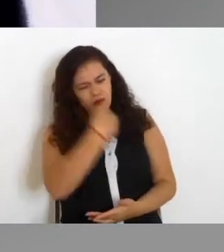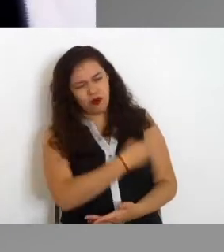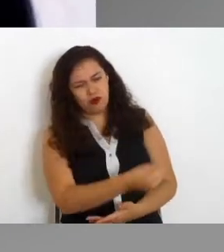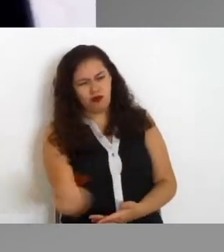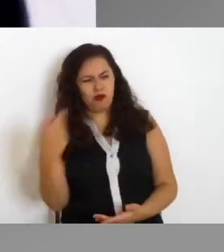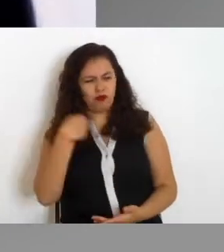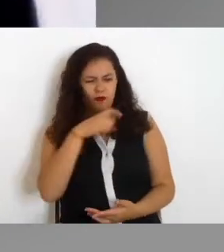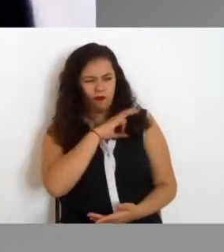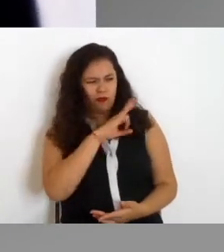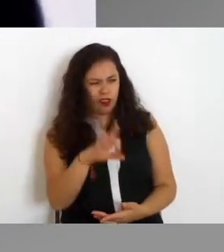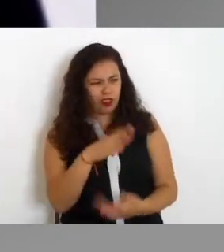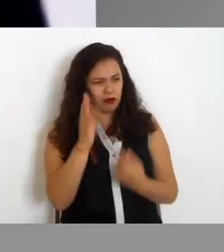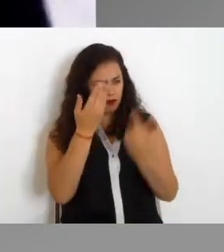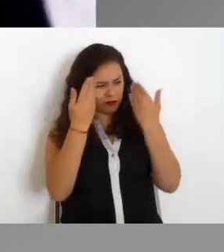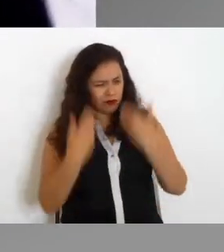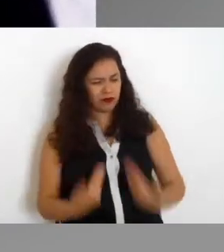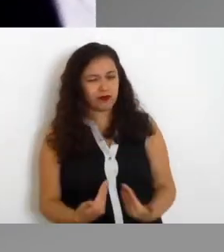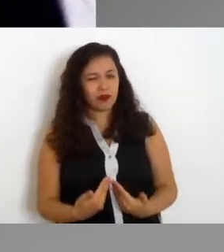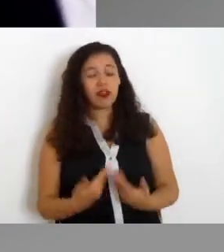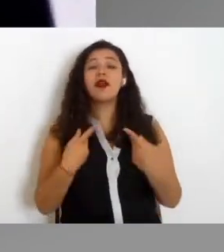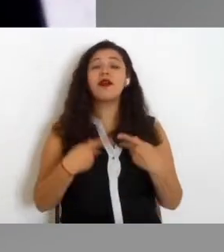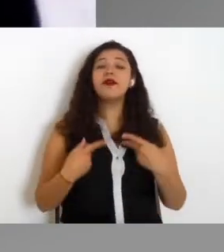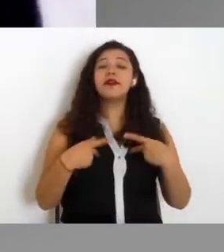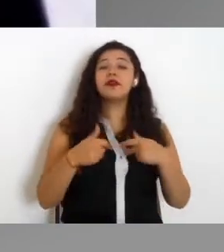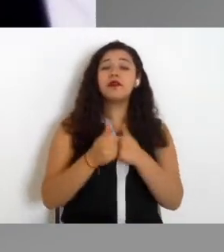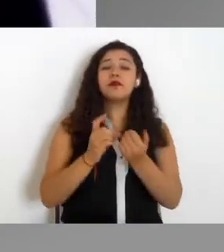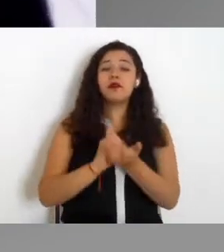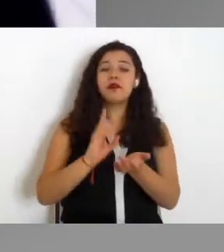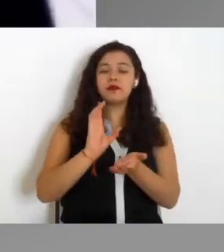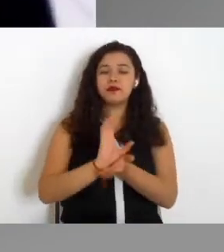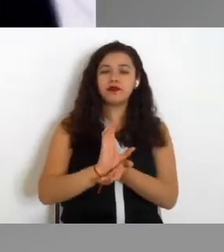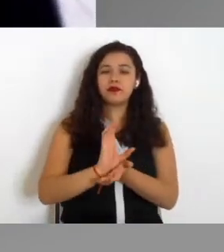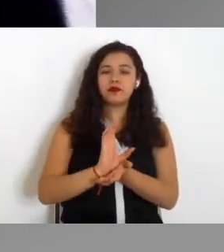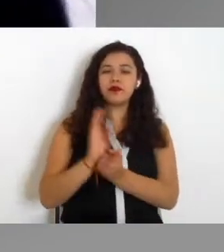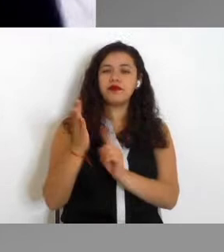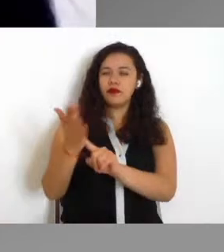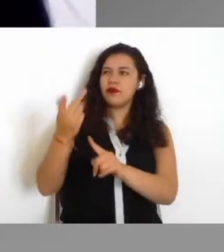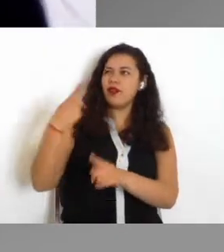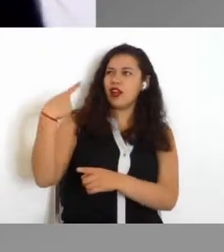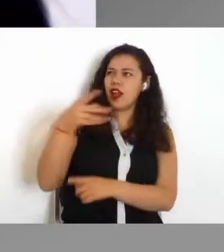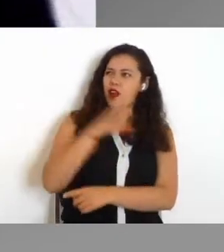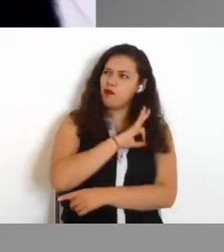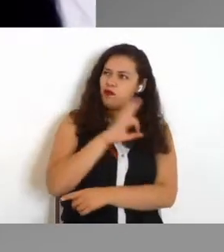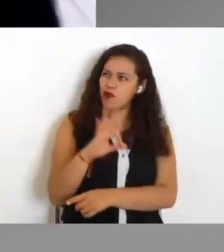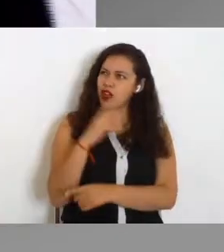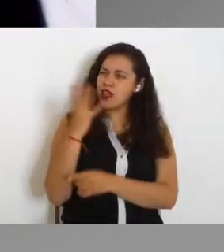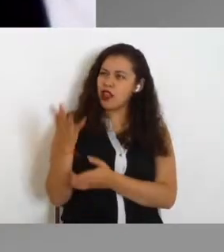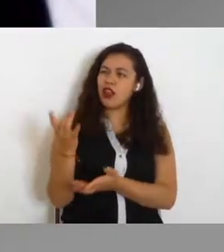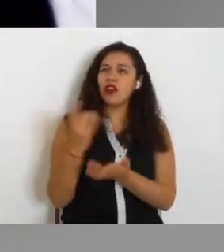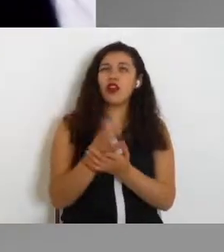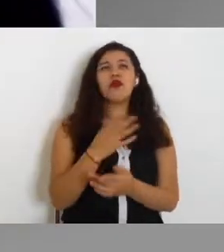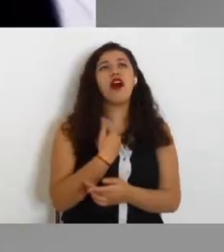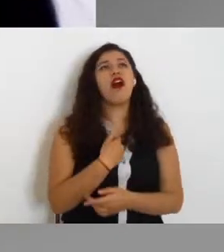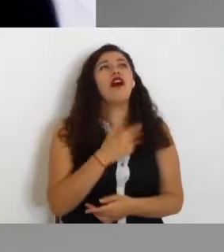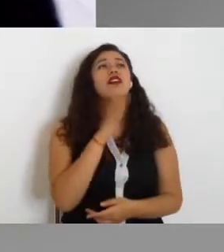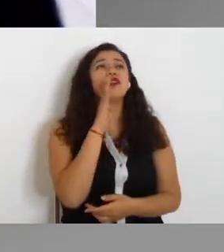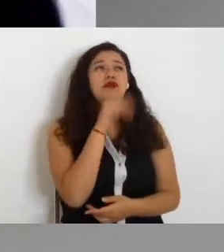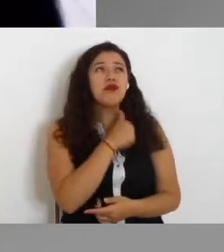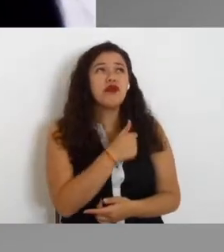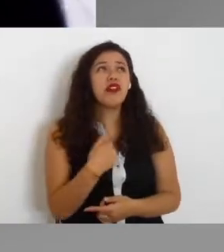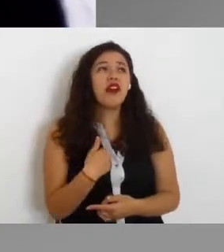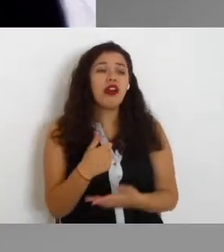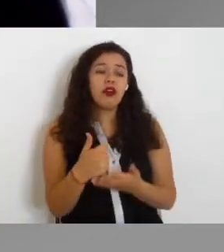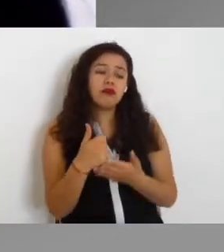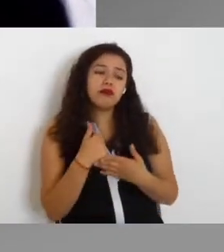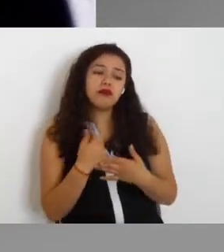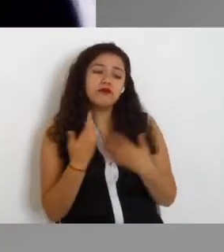de mostrar la discapacidad desde el lado del empoderamiento, no desde el lado de la víctima, no desde el lado de